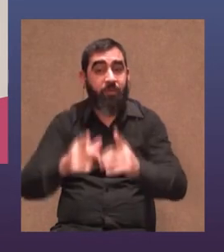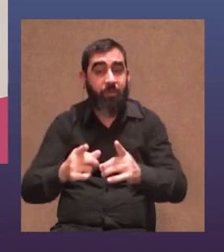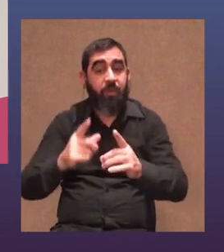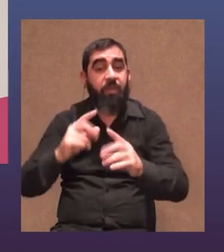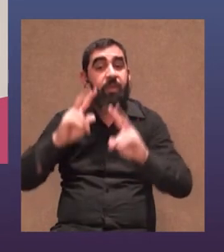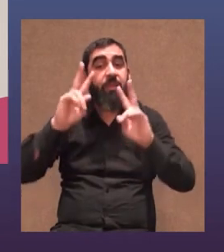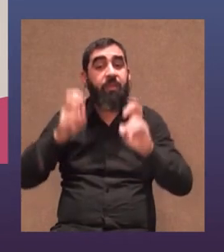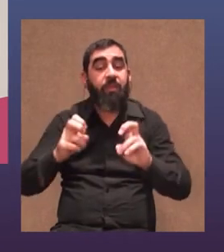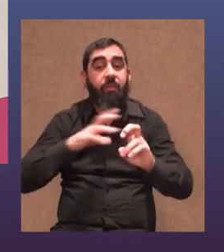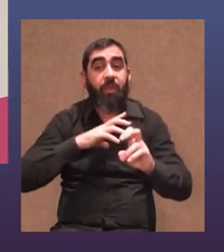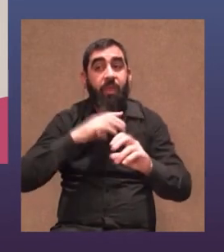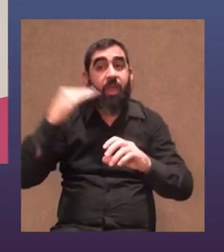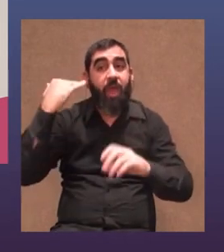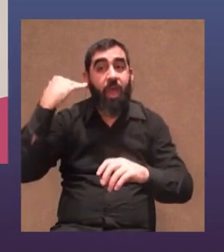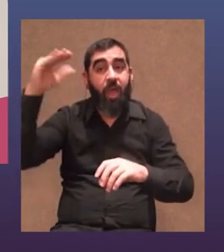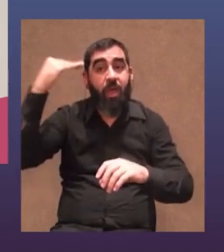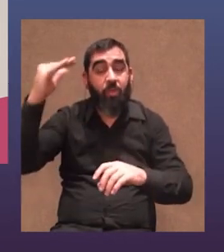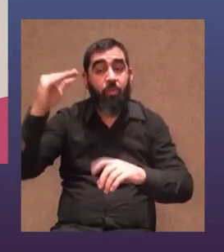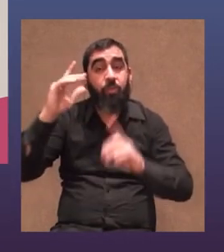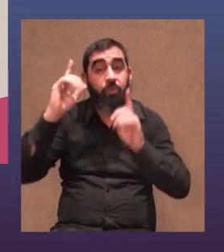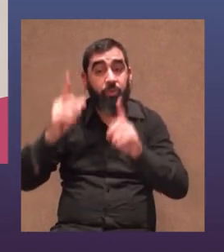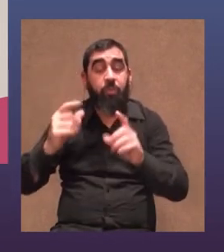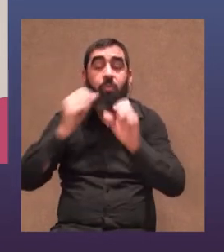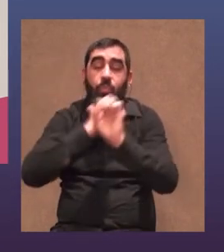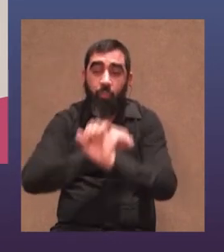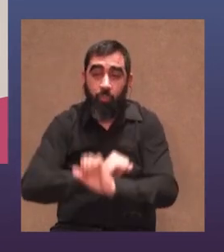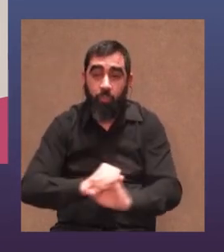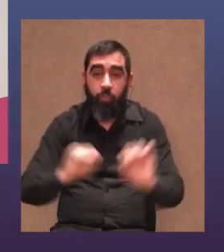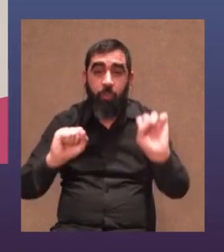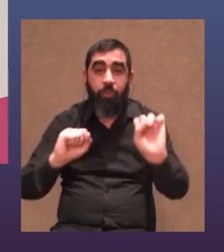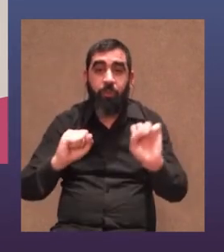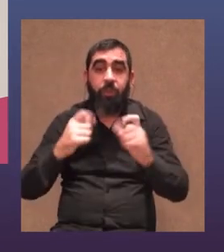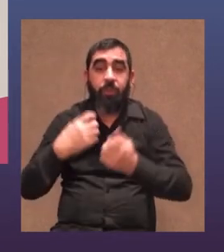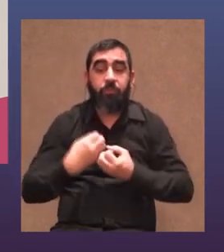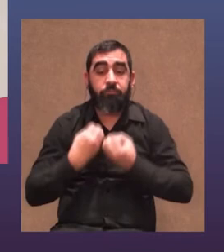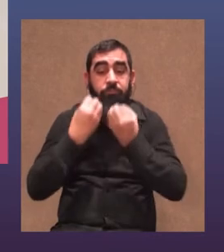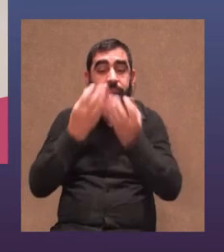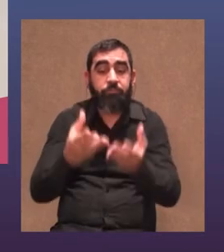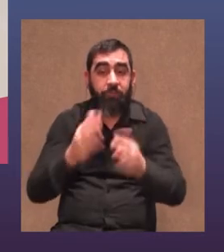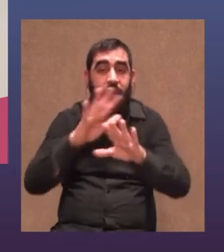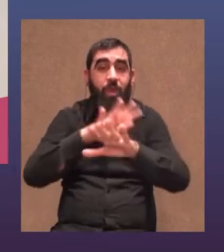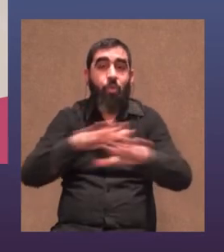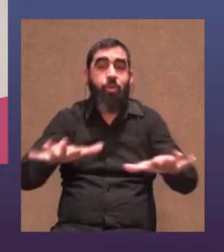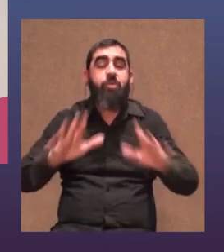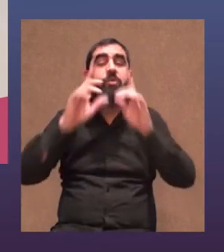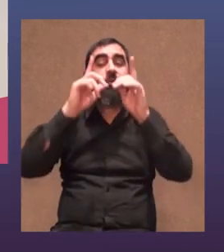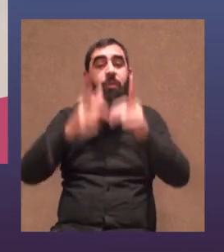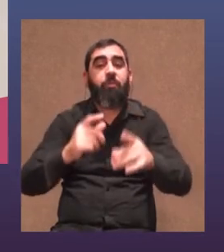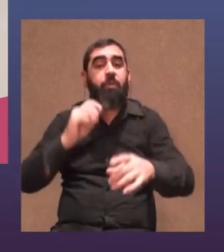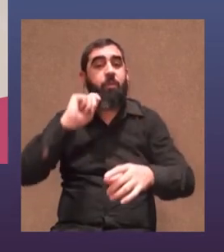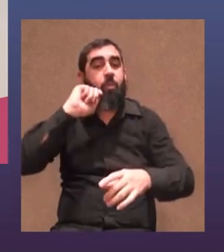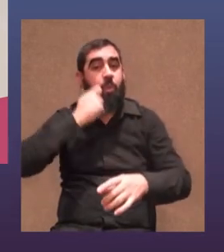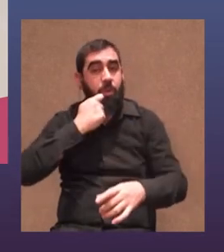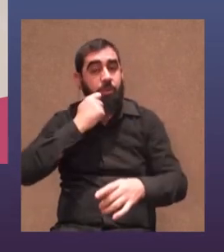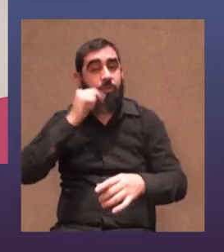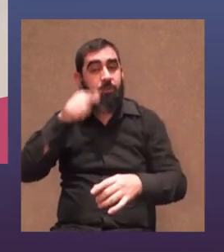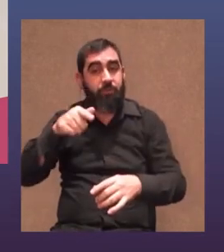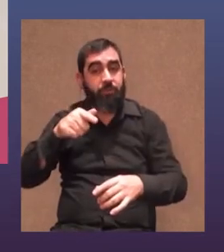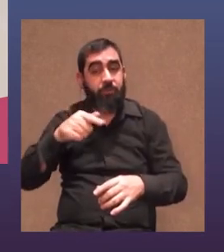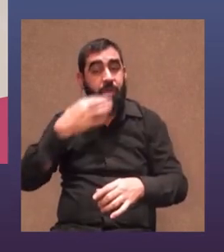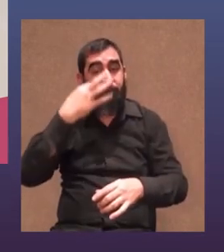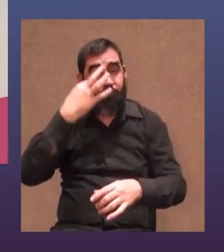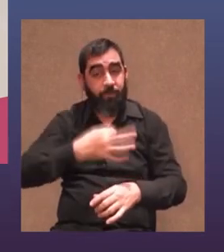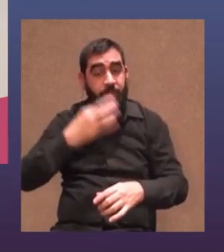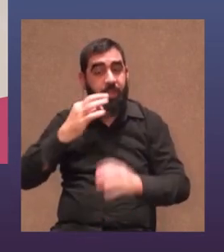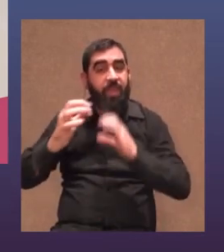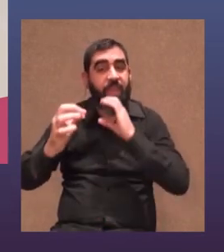revaloración de lo que los adultos pueden transmitir a esas otras generaciones, o sea, esas sinergias, de